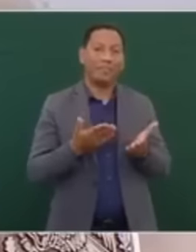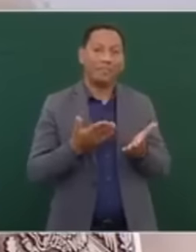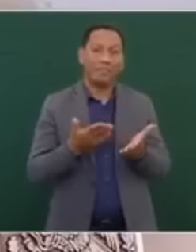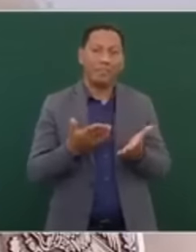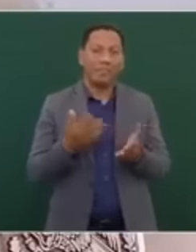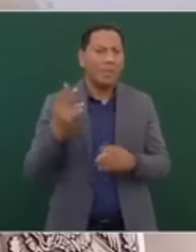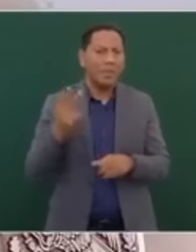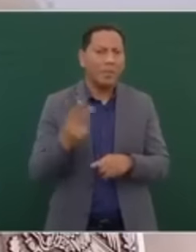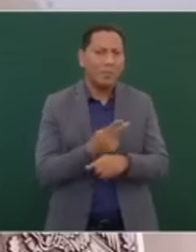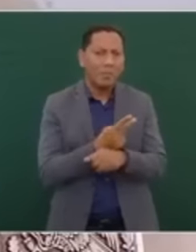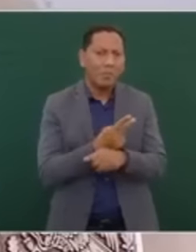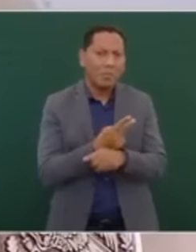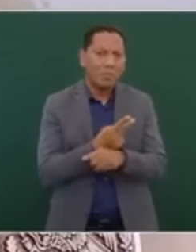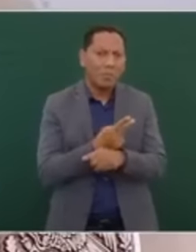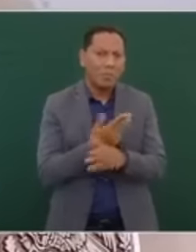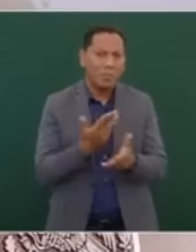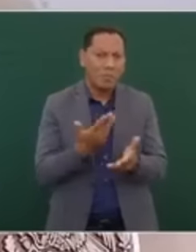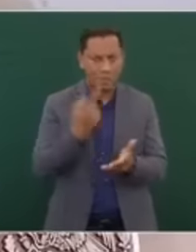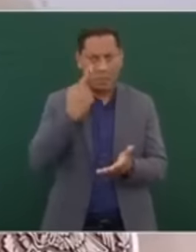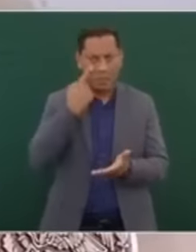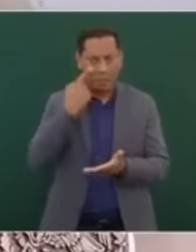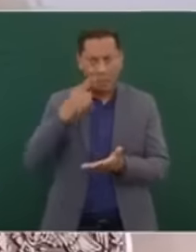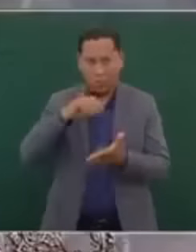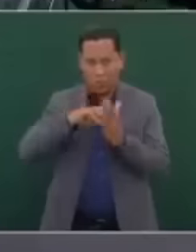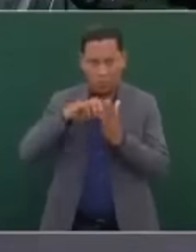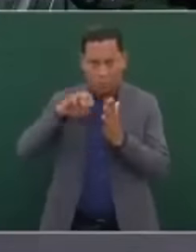Resulta que se puede tener